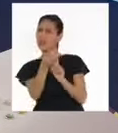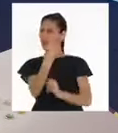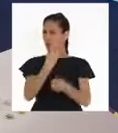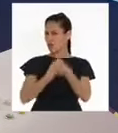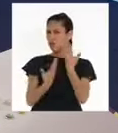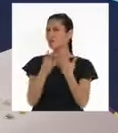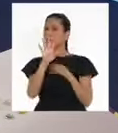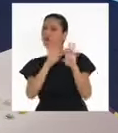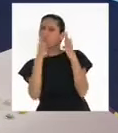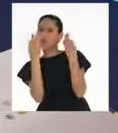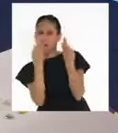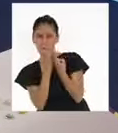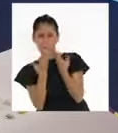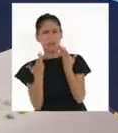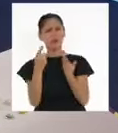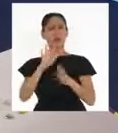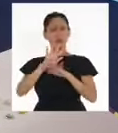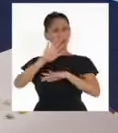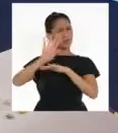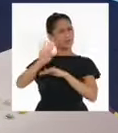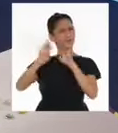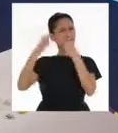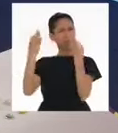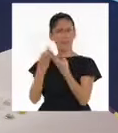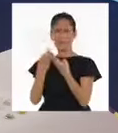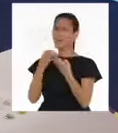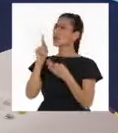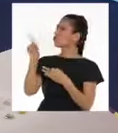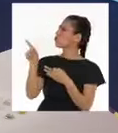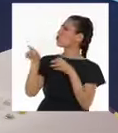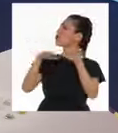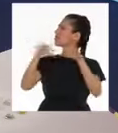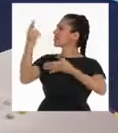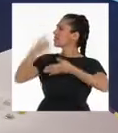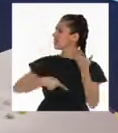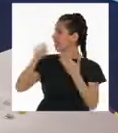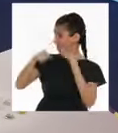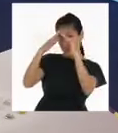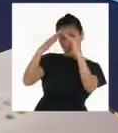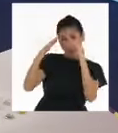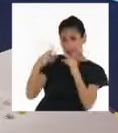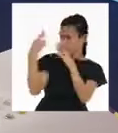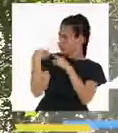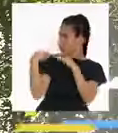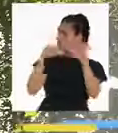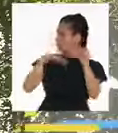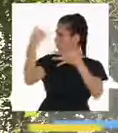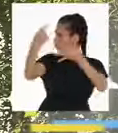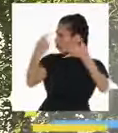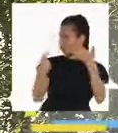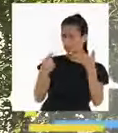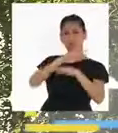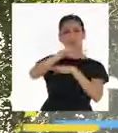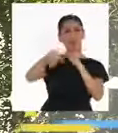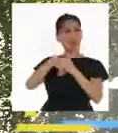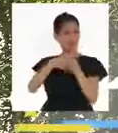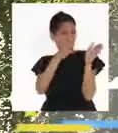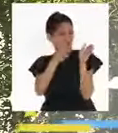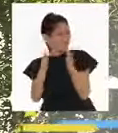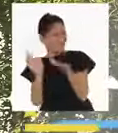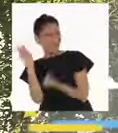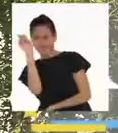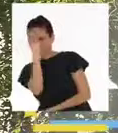familia no logra ponerse de acuerdo para hacer actividades dentro de casa y divertirse juntos. ¡Ay! ¿Y por qué no